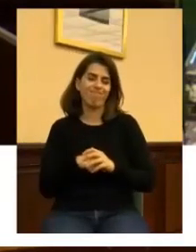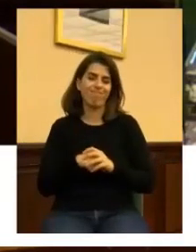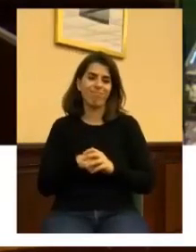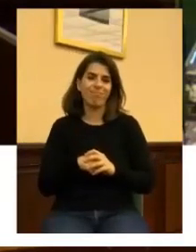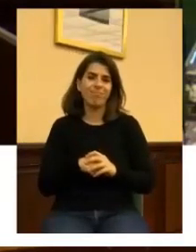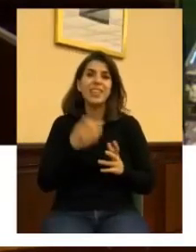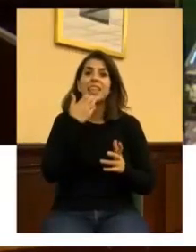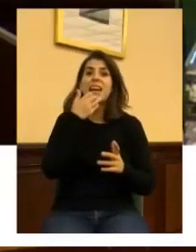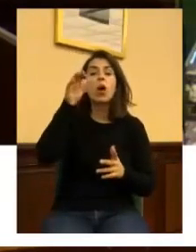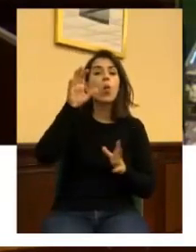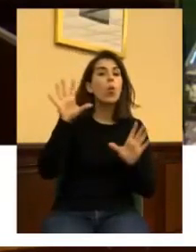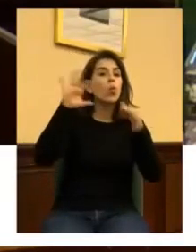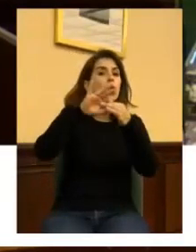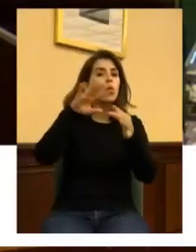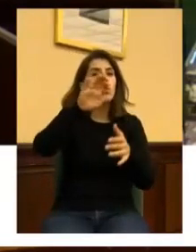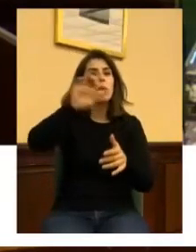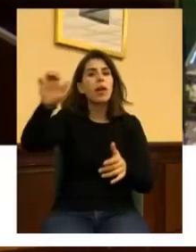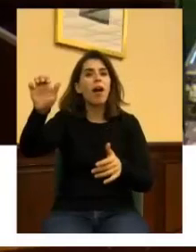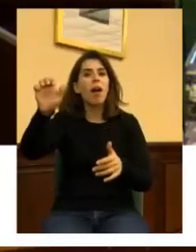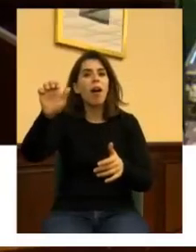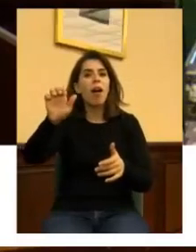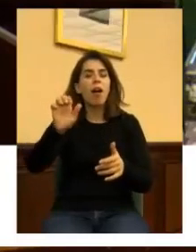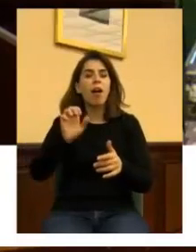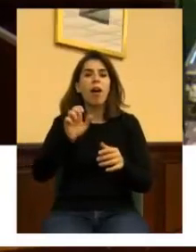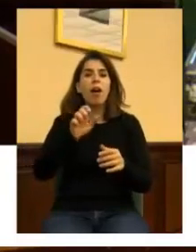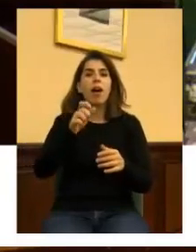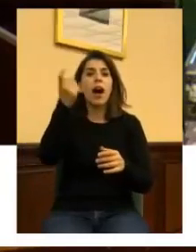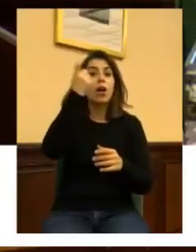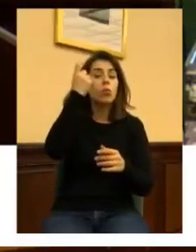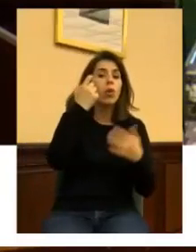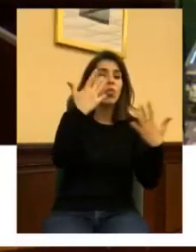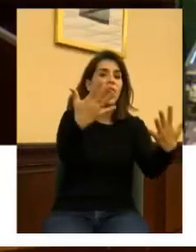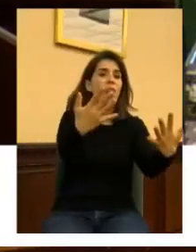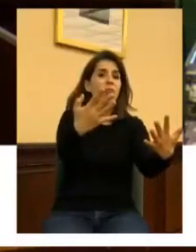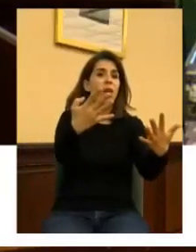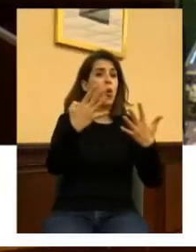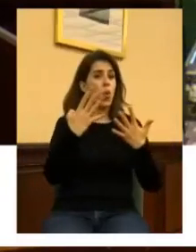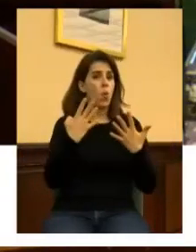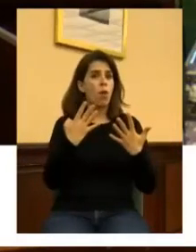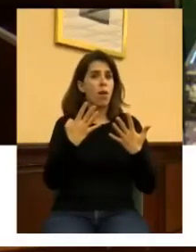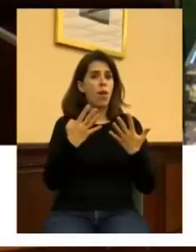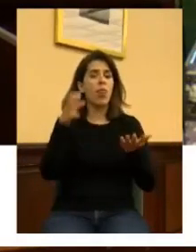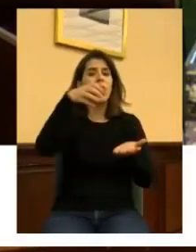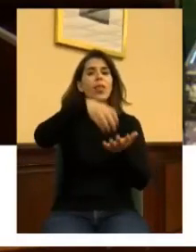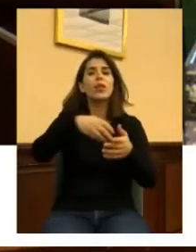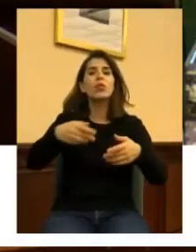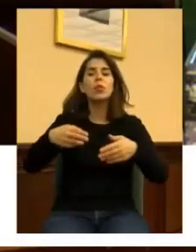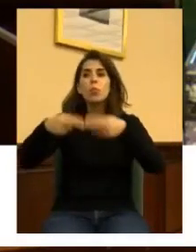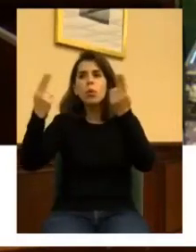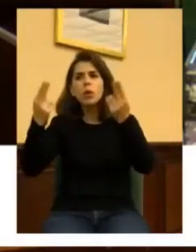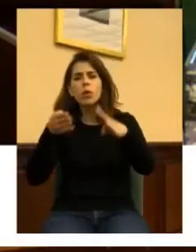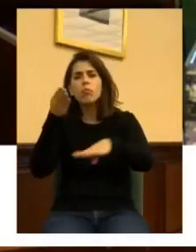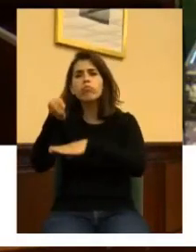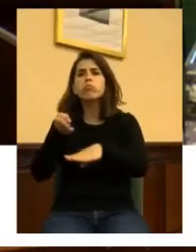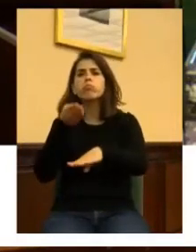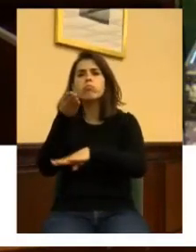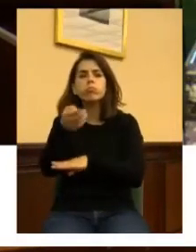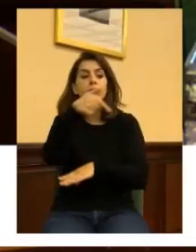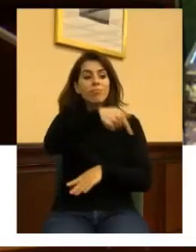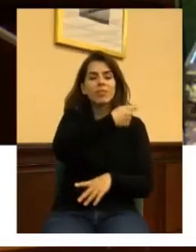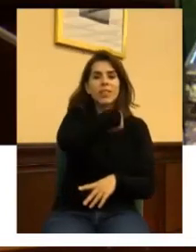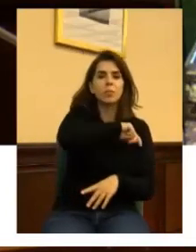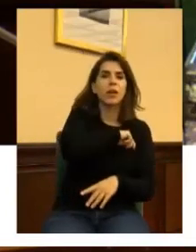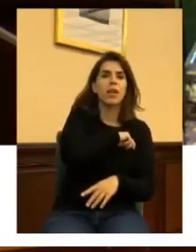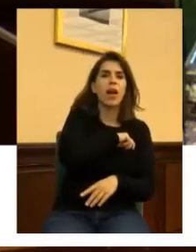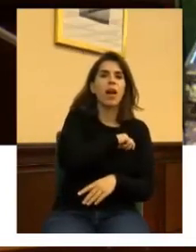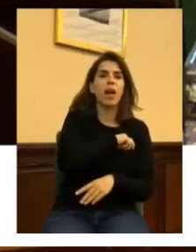Unión Europea 9 de cada 10 alumnas y alumnos estudian en centros públicos, en España solamente